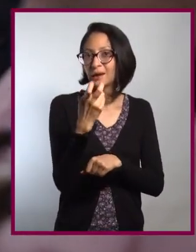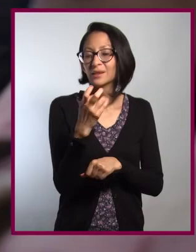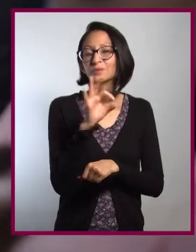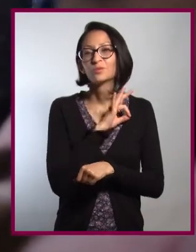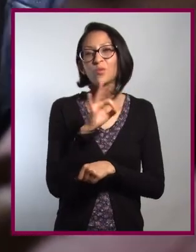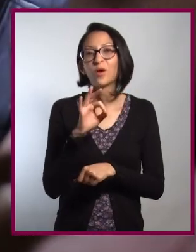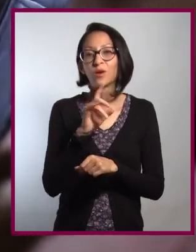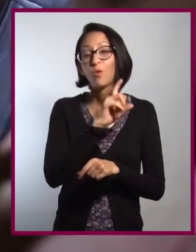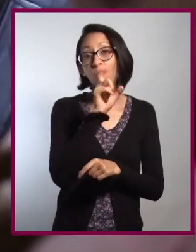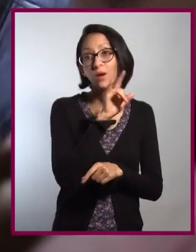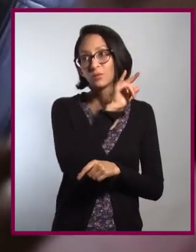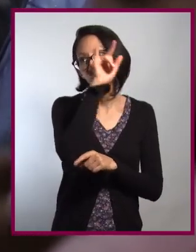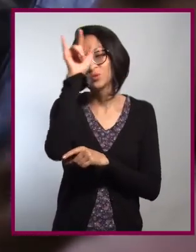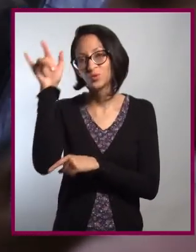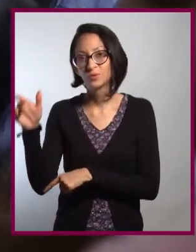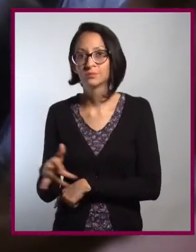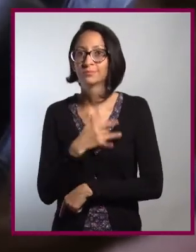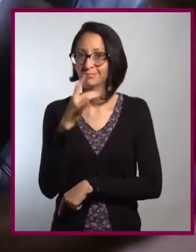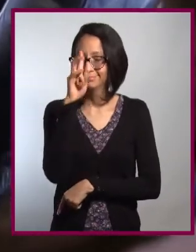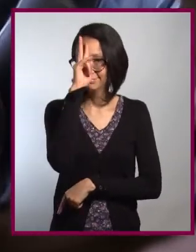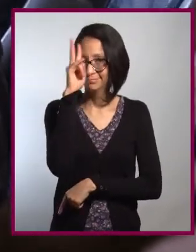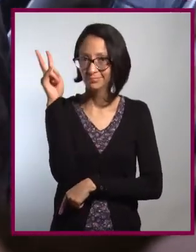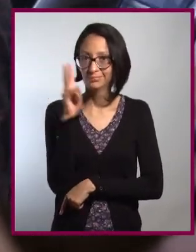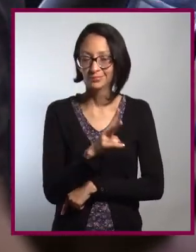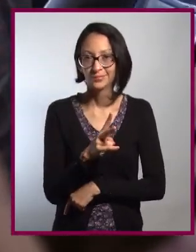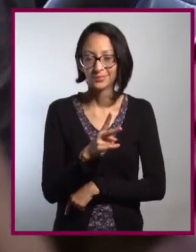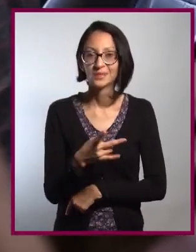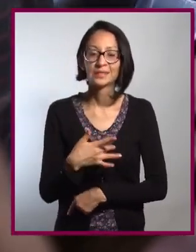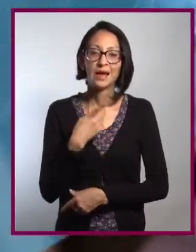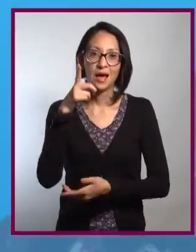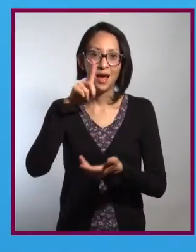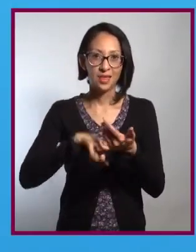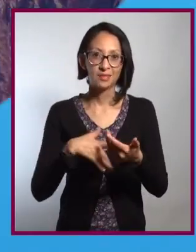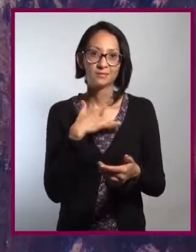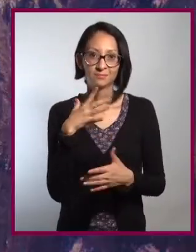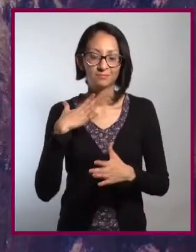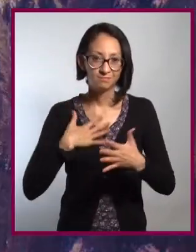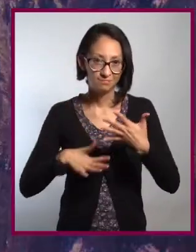los síntomas del jet lag y la fatiga del viaje.